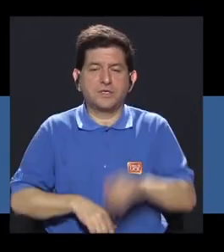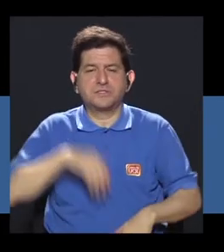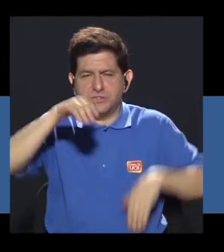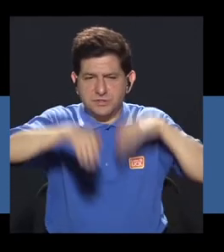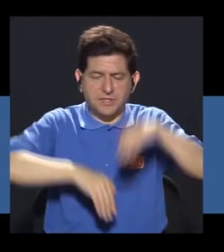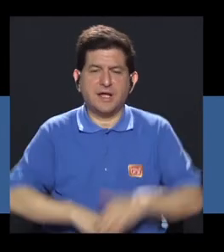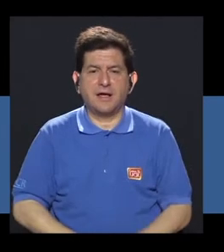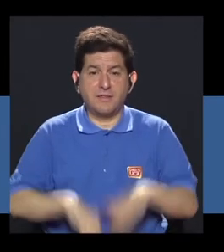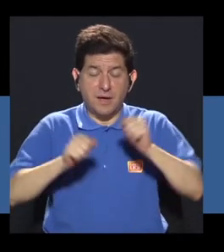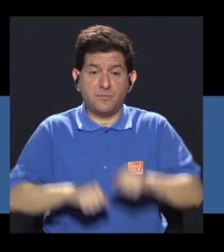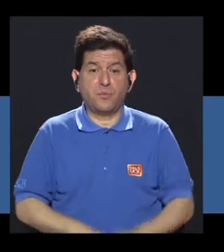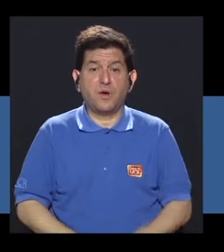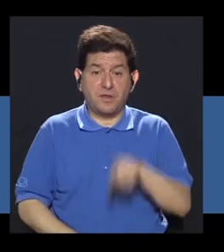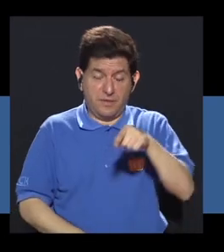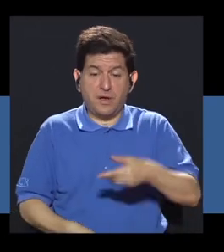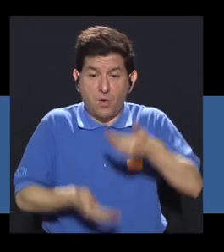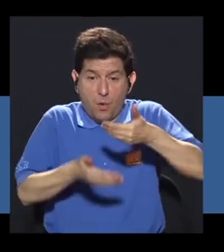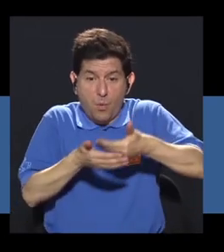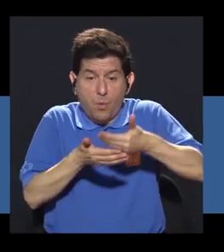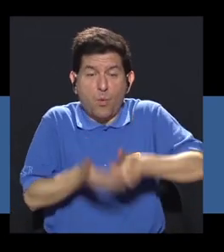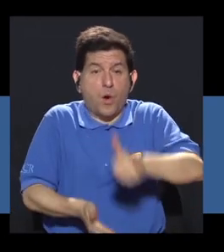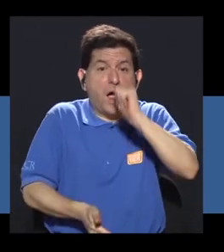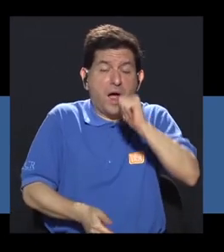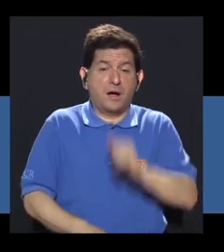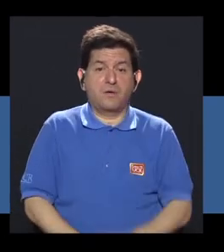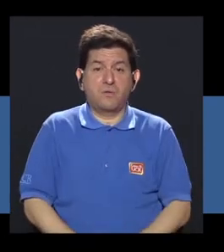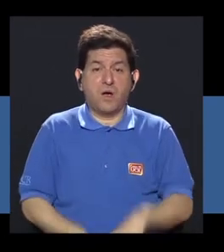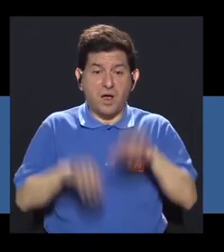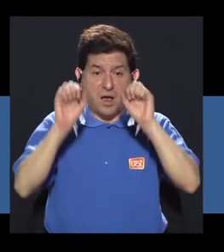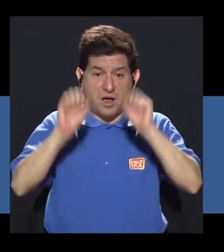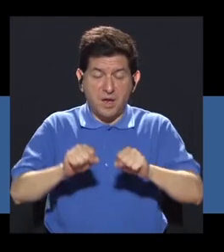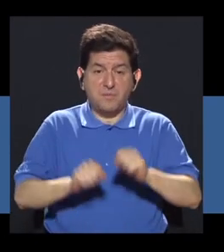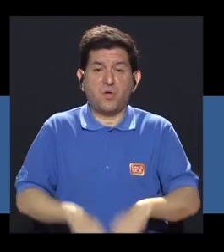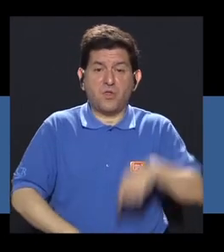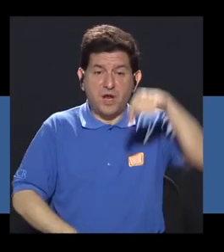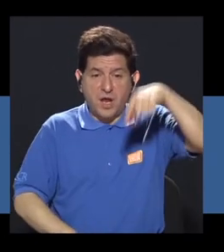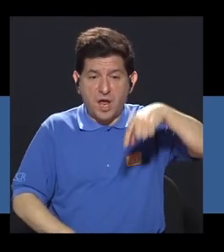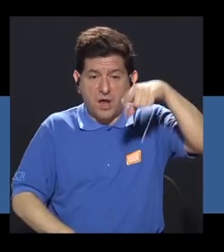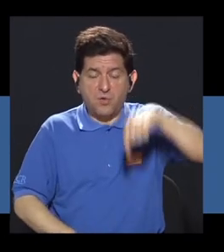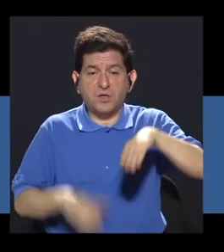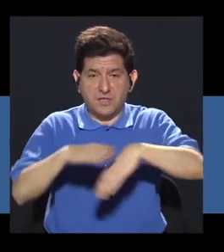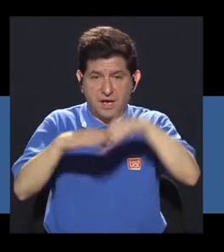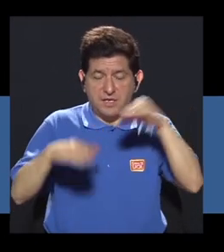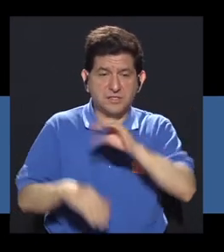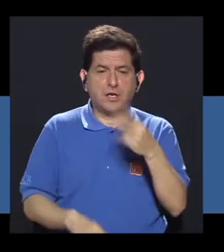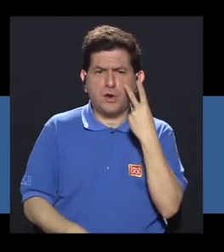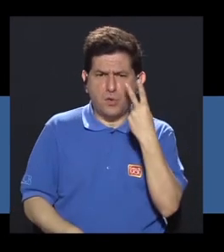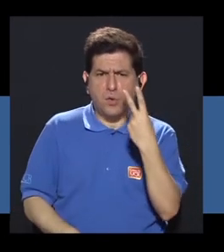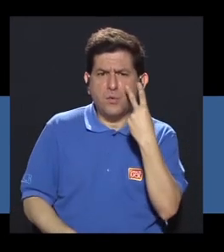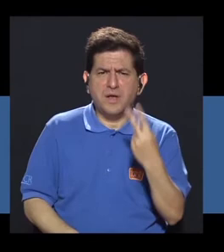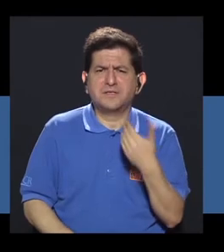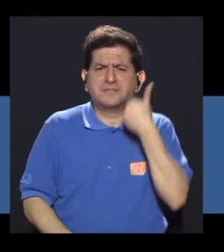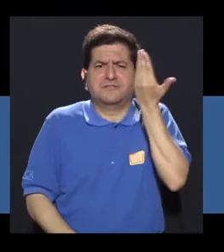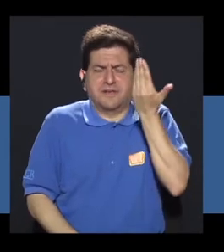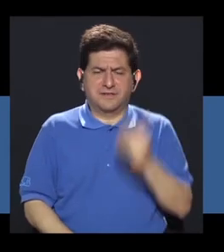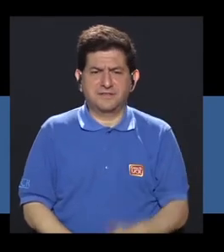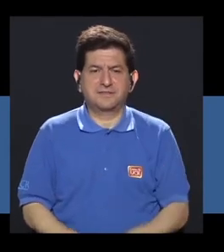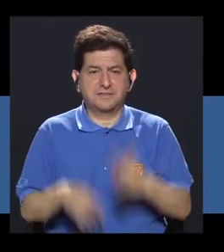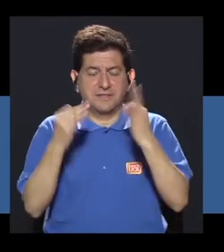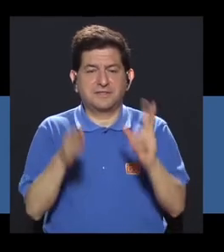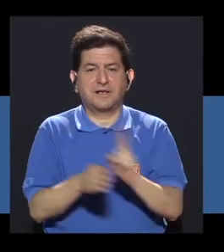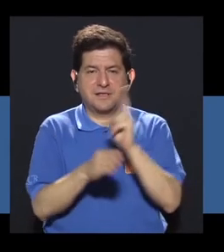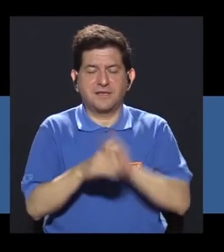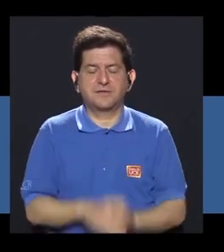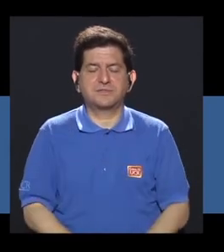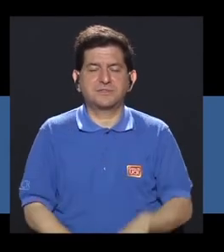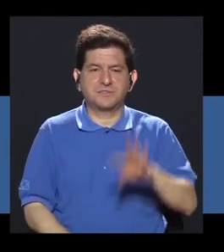ya que pueden acumular mucha agua, volverse voluminosas a la vista y podrían gotear cuando usted salga del agua. En ese